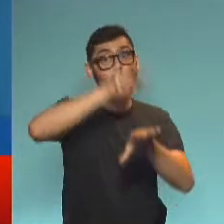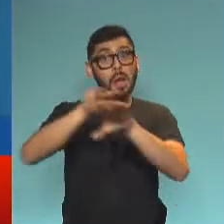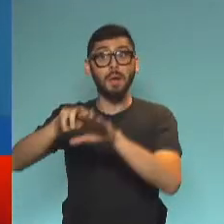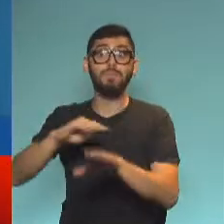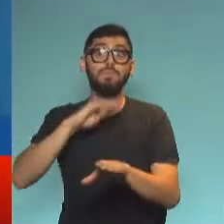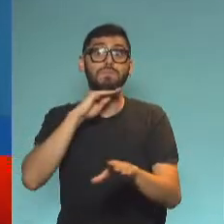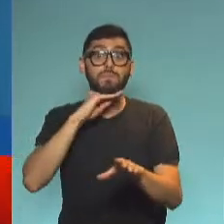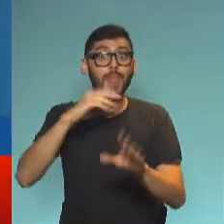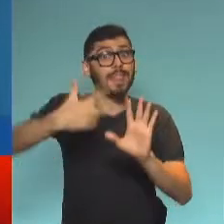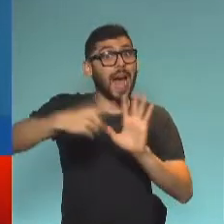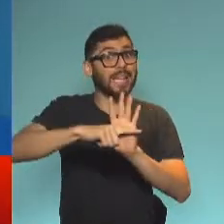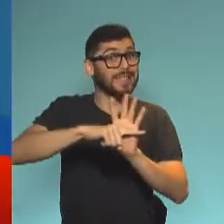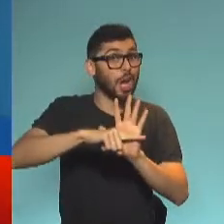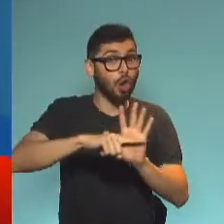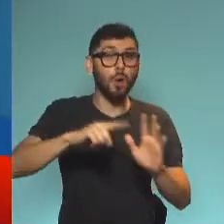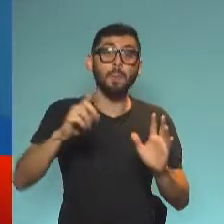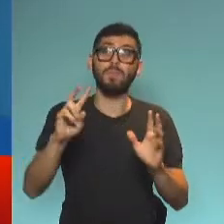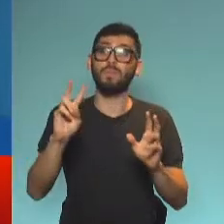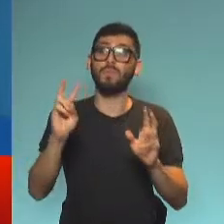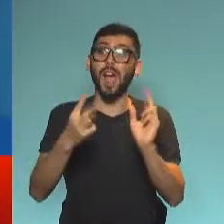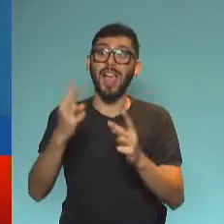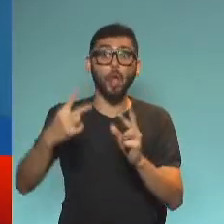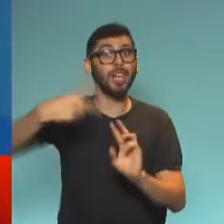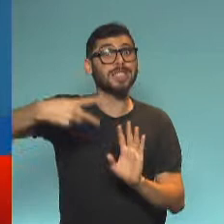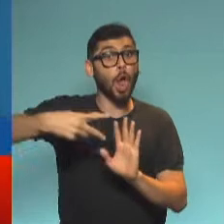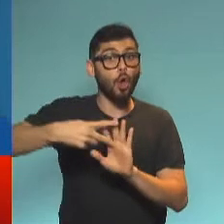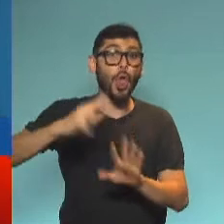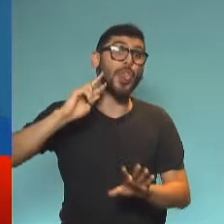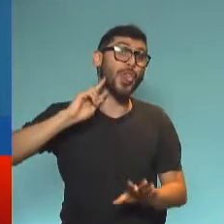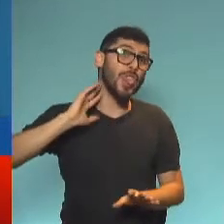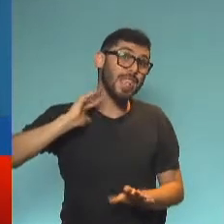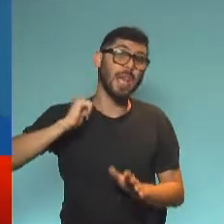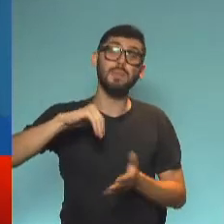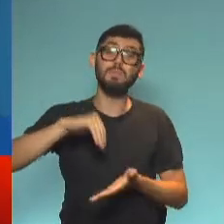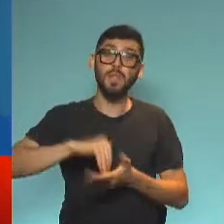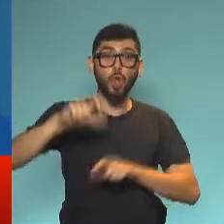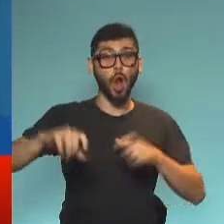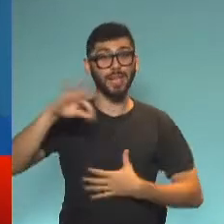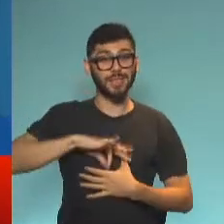en cantidad de fallecidos. Hablamos de más de 16 millones de contagios y más de